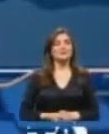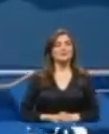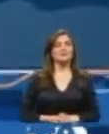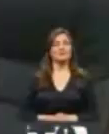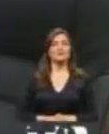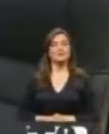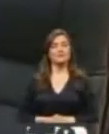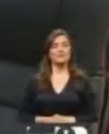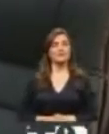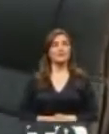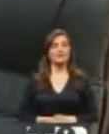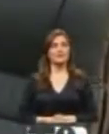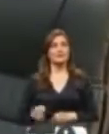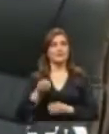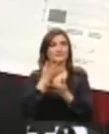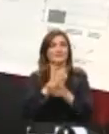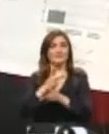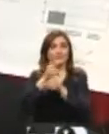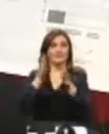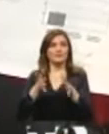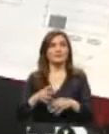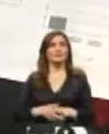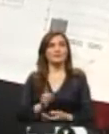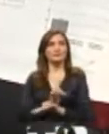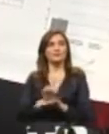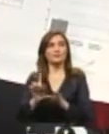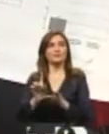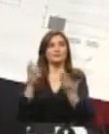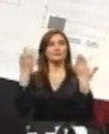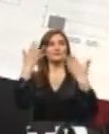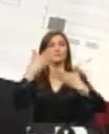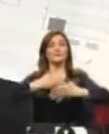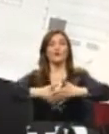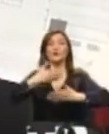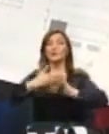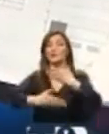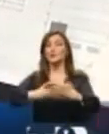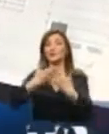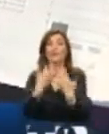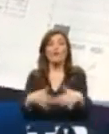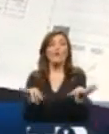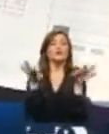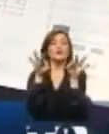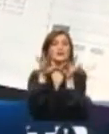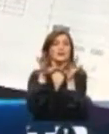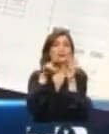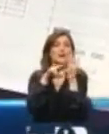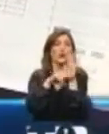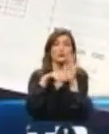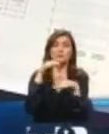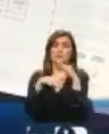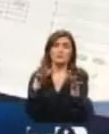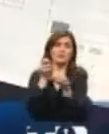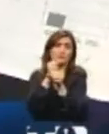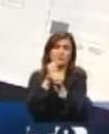3.179.460 papeletas. Así lo anuncian los consejeros. Esta semana pues se culminará este proceso que es tan importante y que cumple con todos los niveles